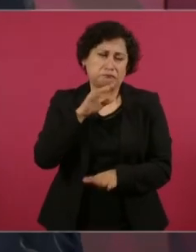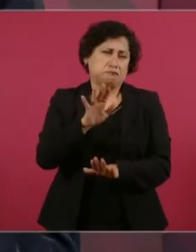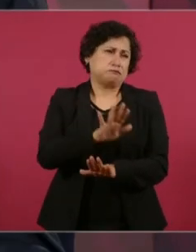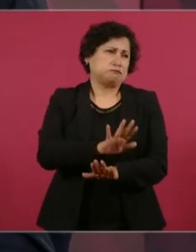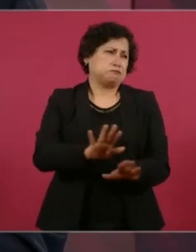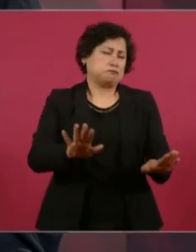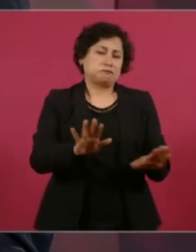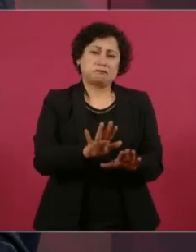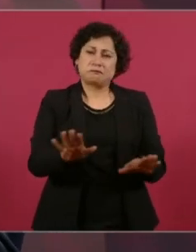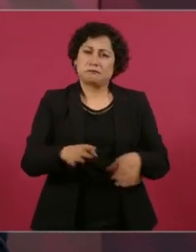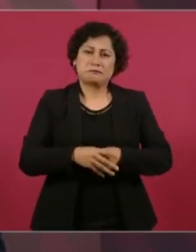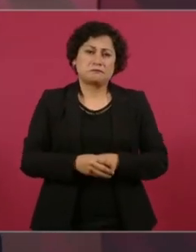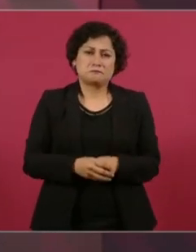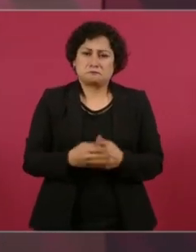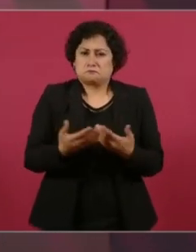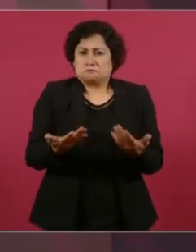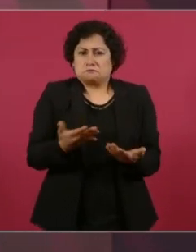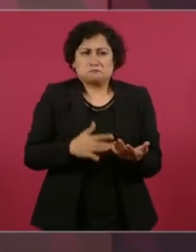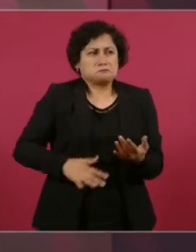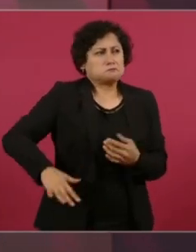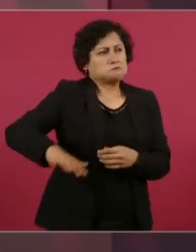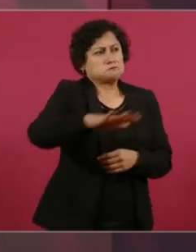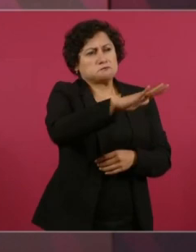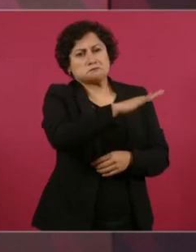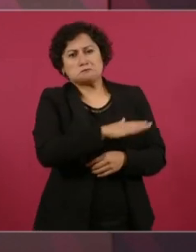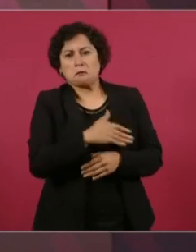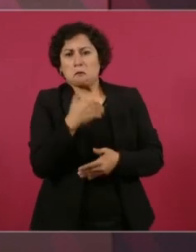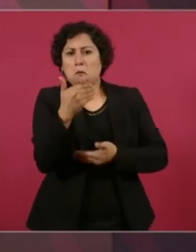sea, vamos muy bien, el país va muy bien.